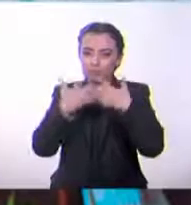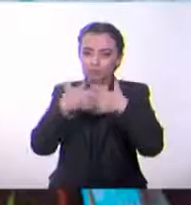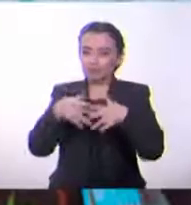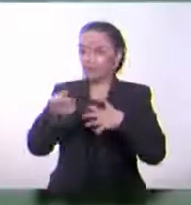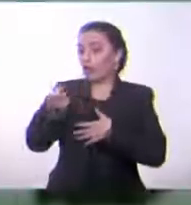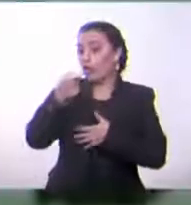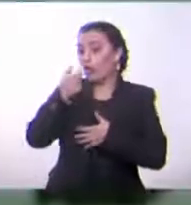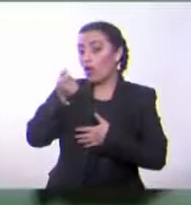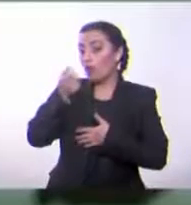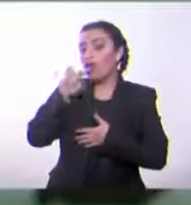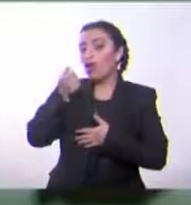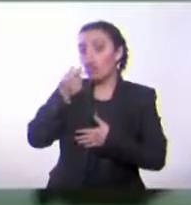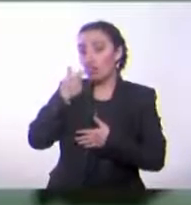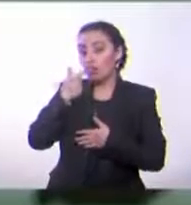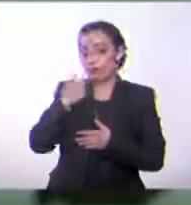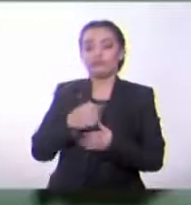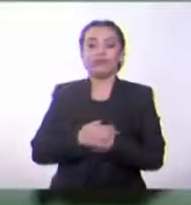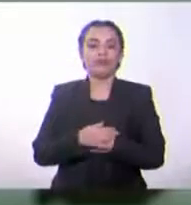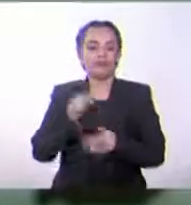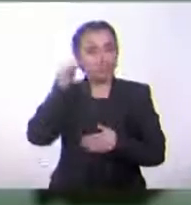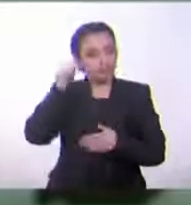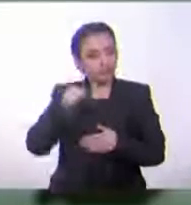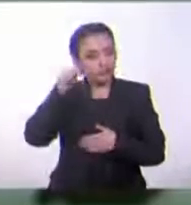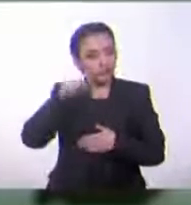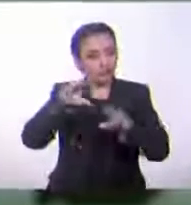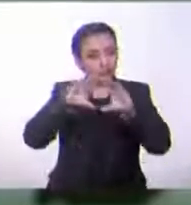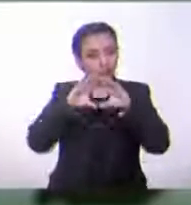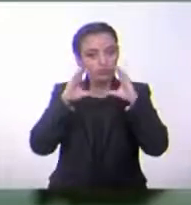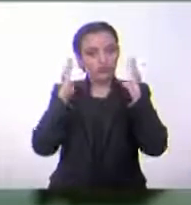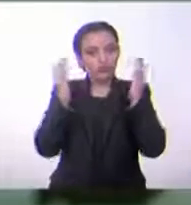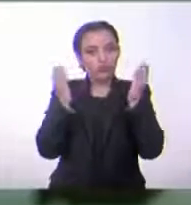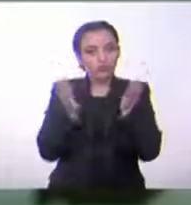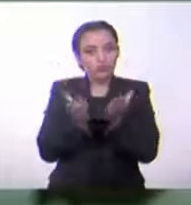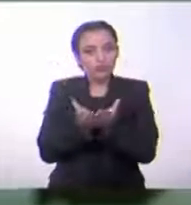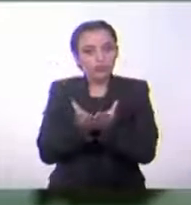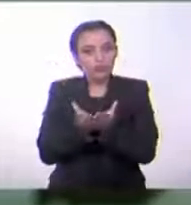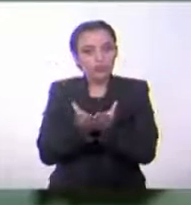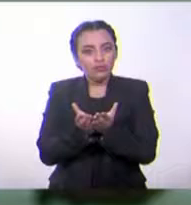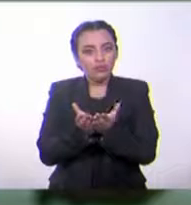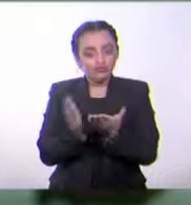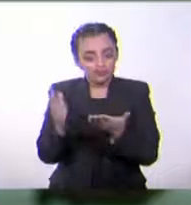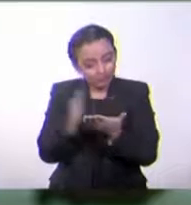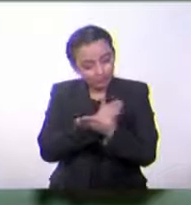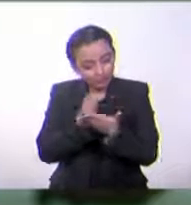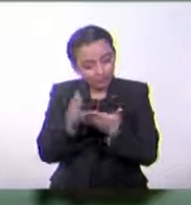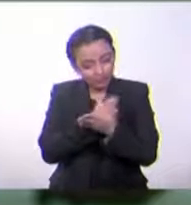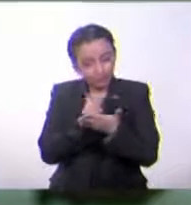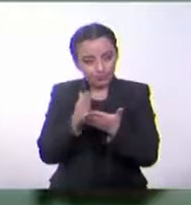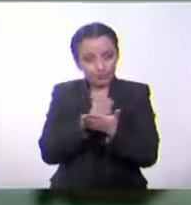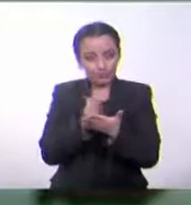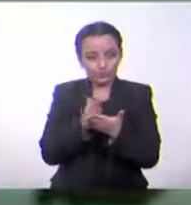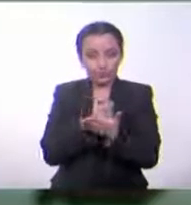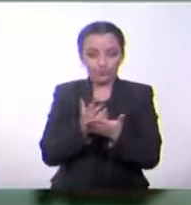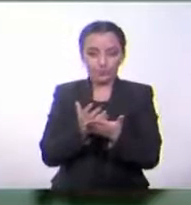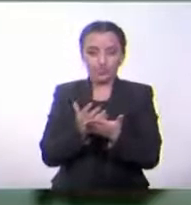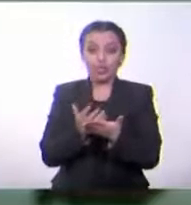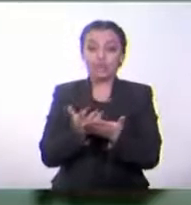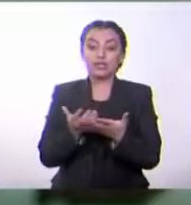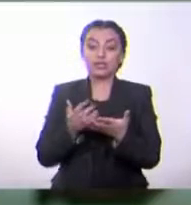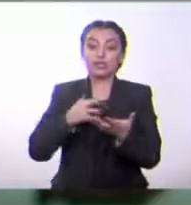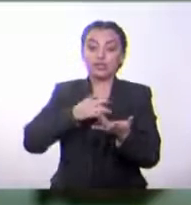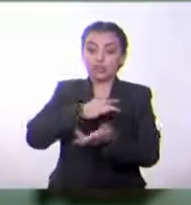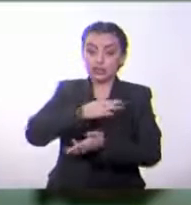medicamentos. En esta clase estudiamos las unidades de concentración química, entre las